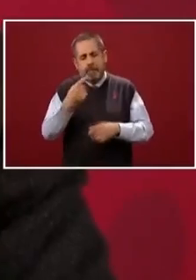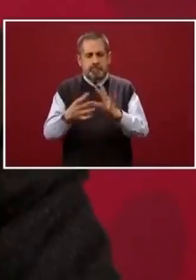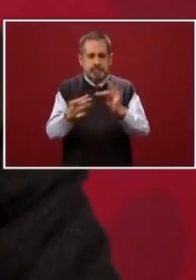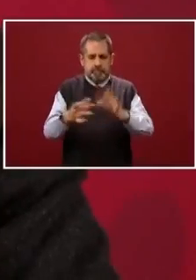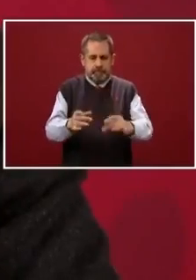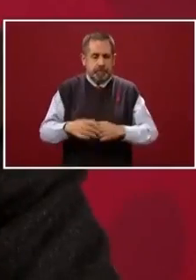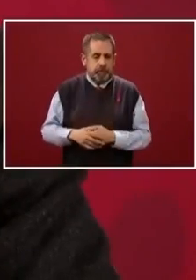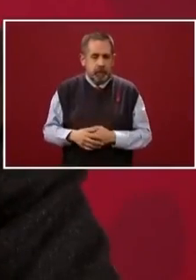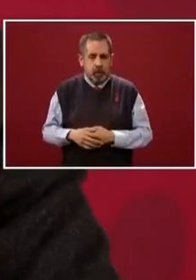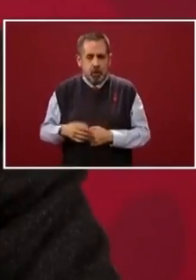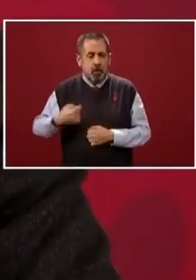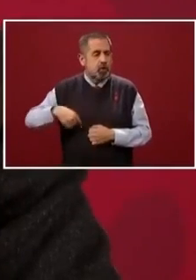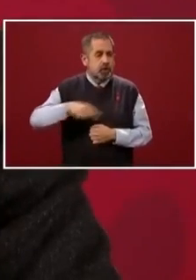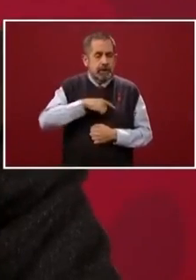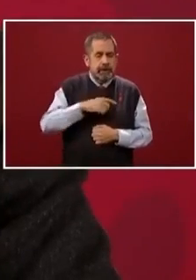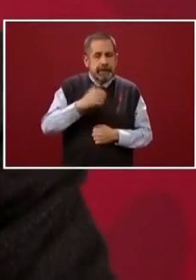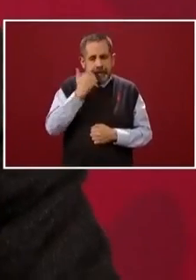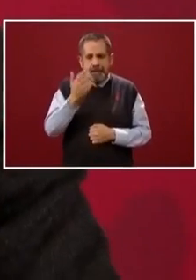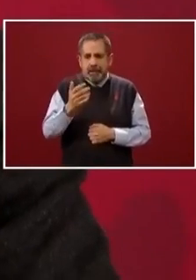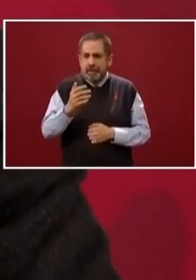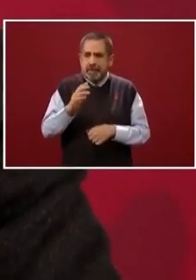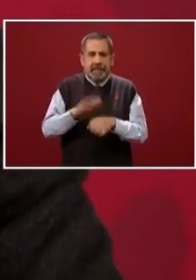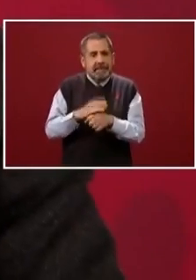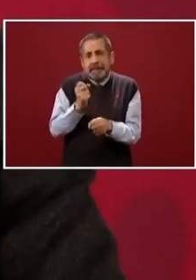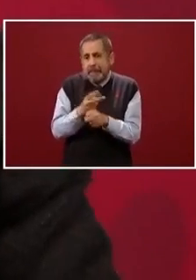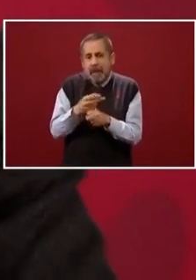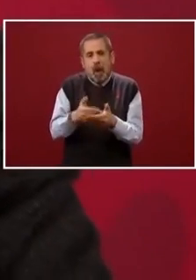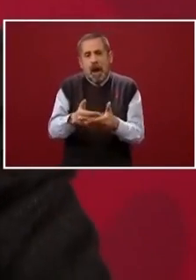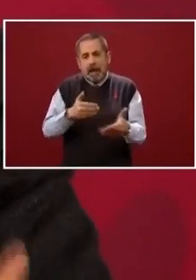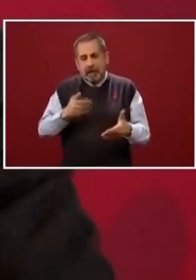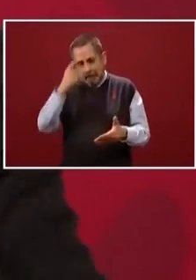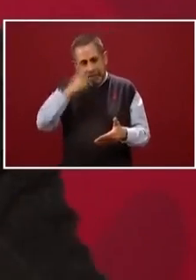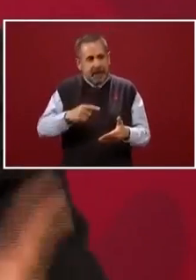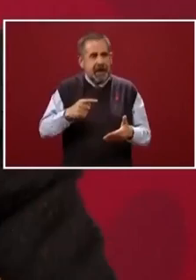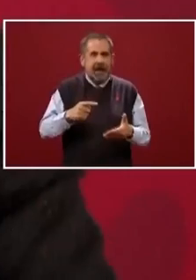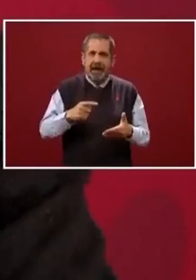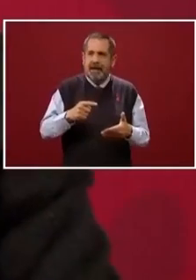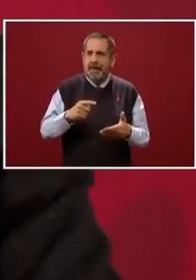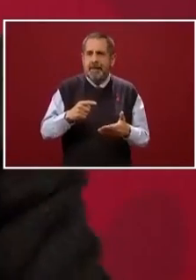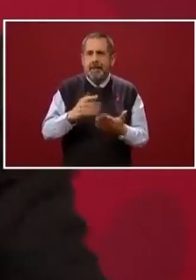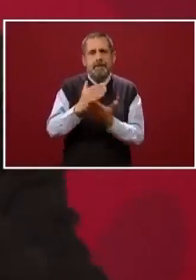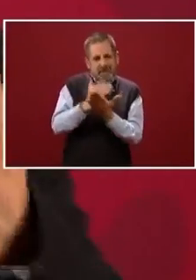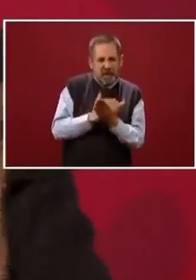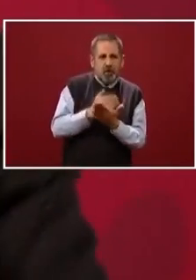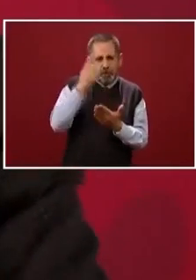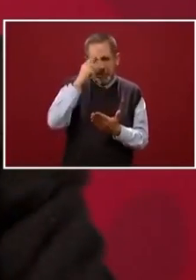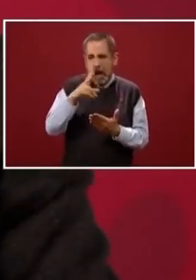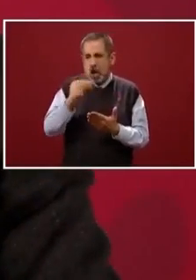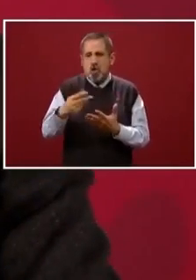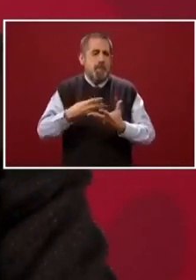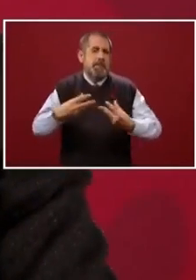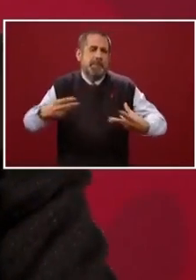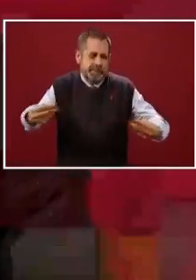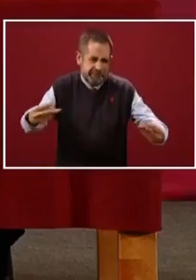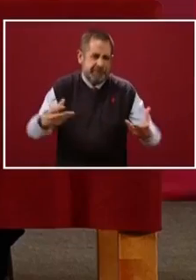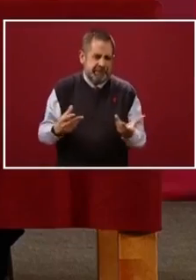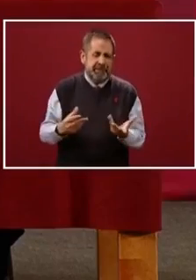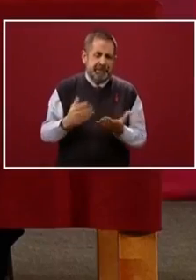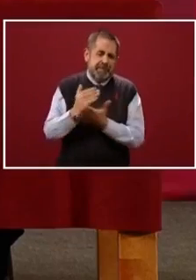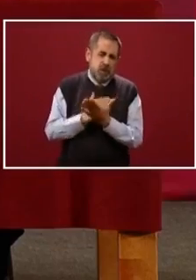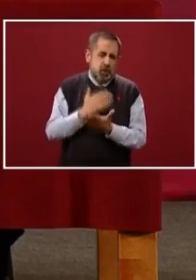Uno siempre quisiera tener las intervenciones lo más pronto posible para evitar la mayoría de los casos o todos potencialmente